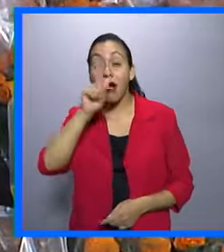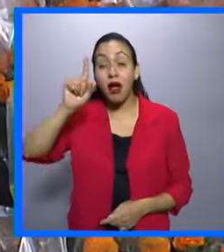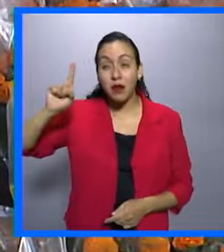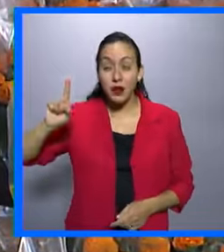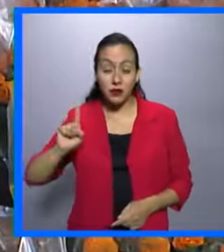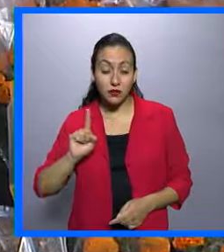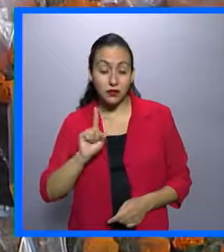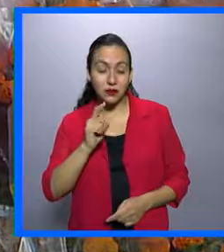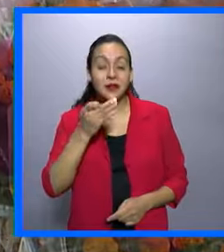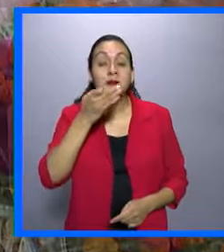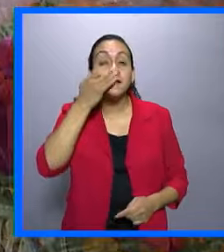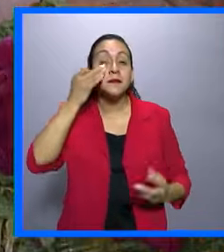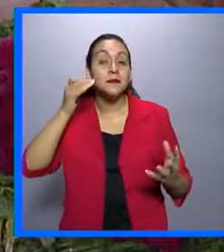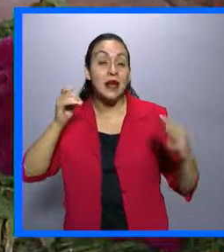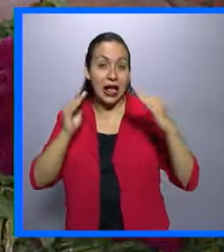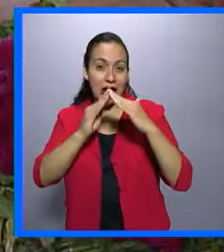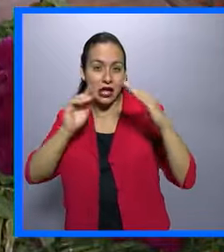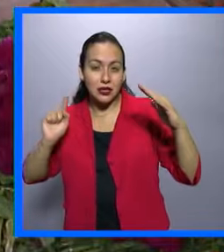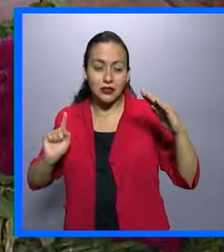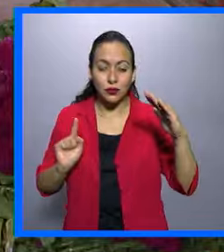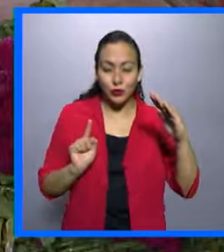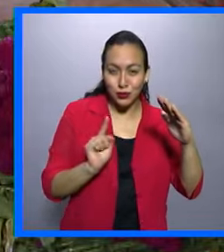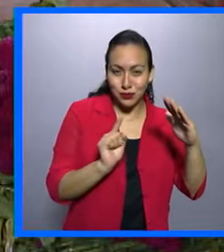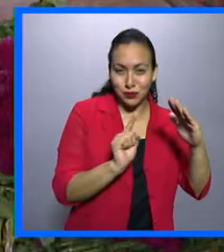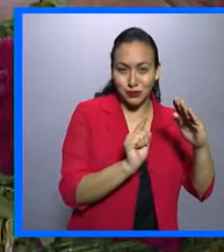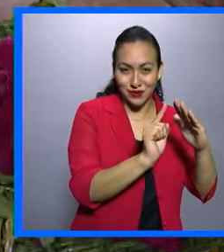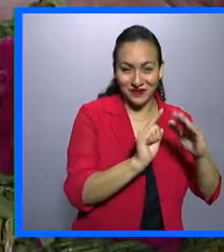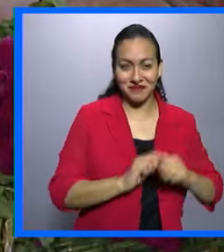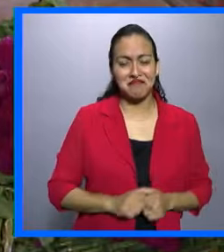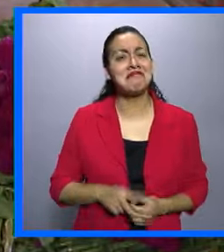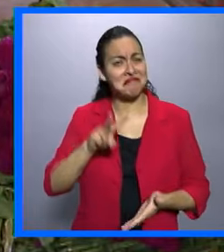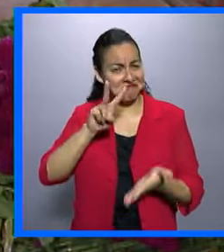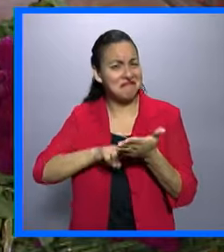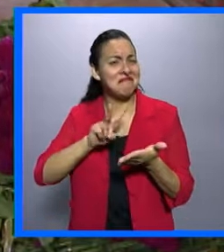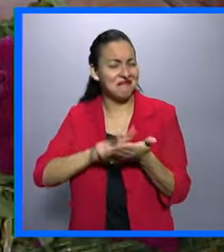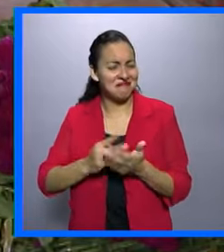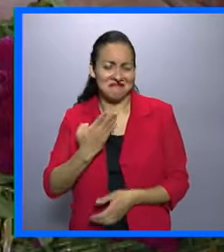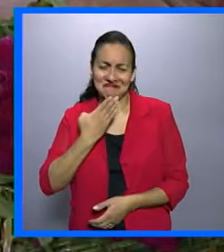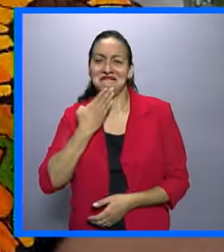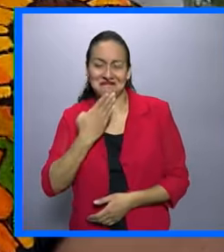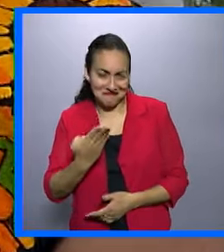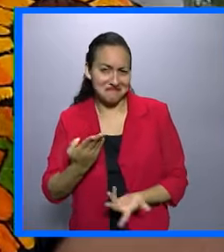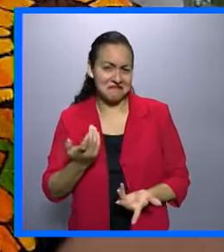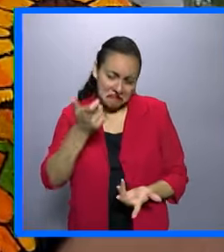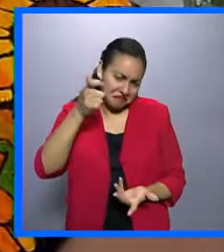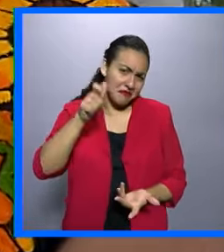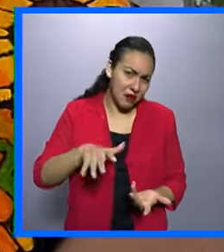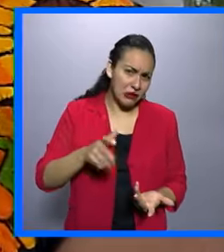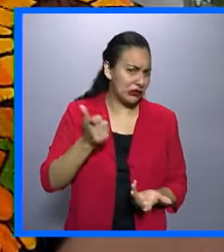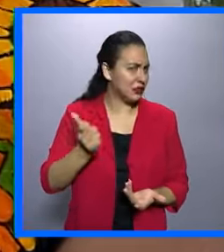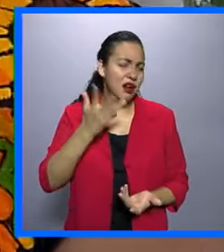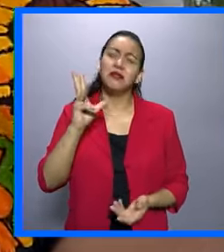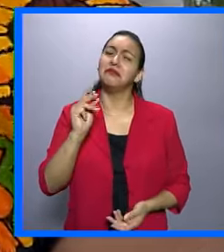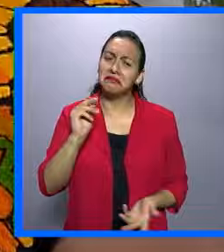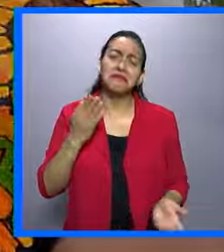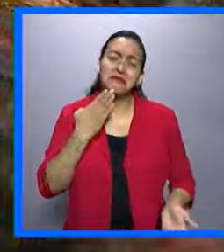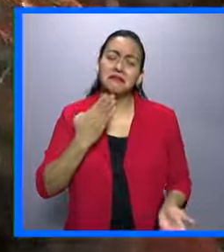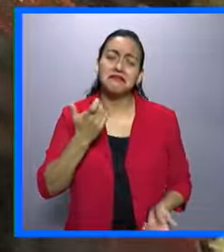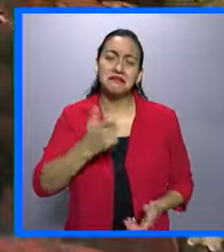casa. Encuentra variedad de precios, muy buenos precios. No pagamos exceso, pagamos lo